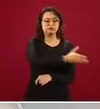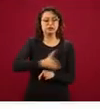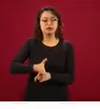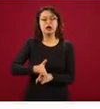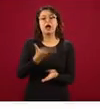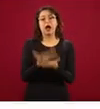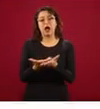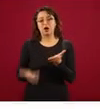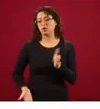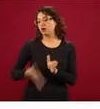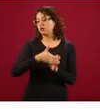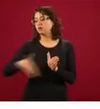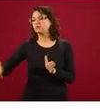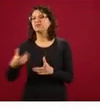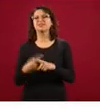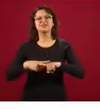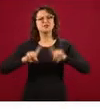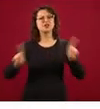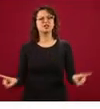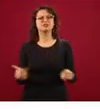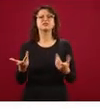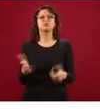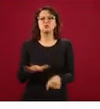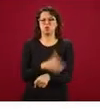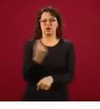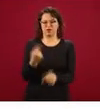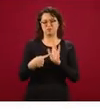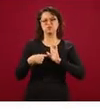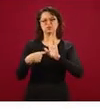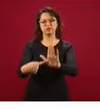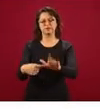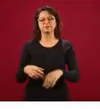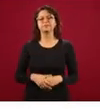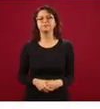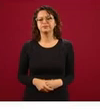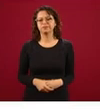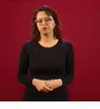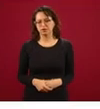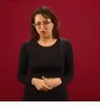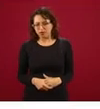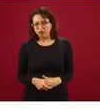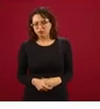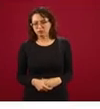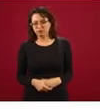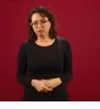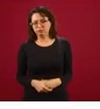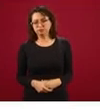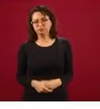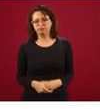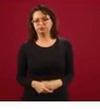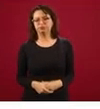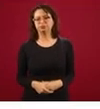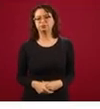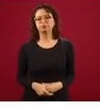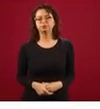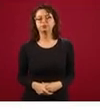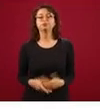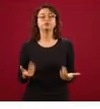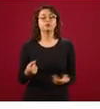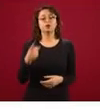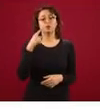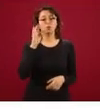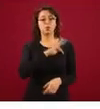que sea diferente y por qué ahora es diferente. Como se ve en esta tabla, antes se compraba a través de